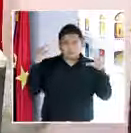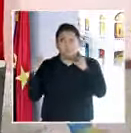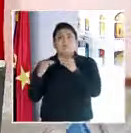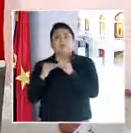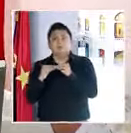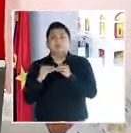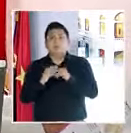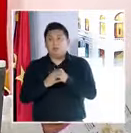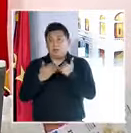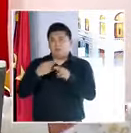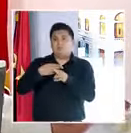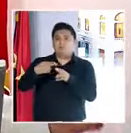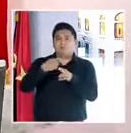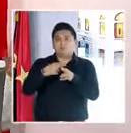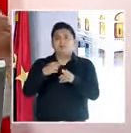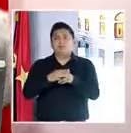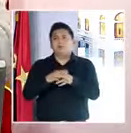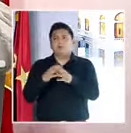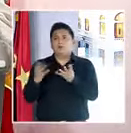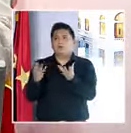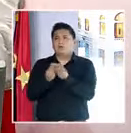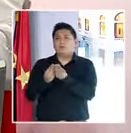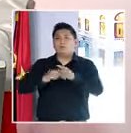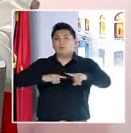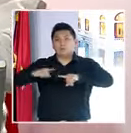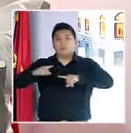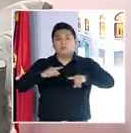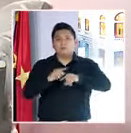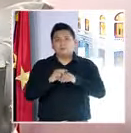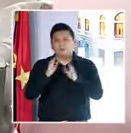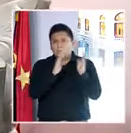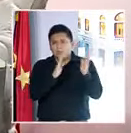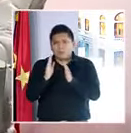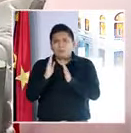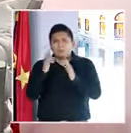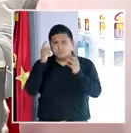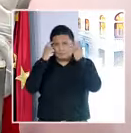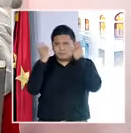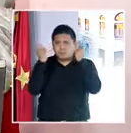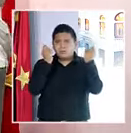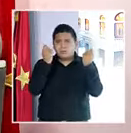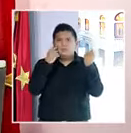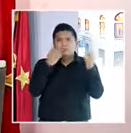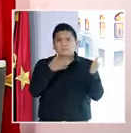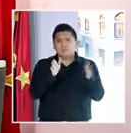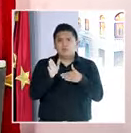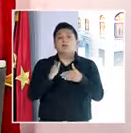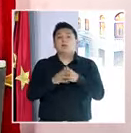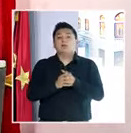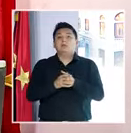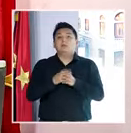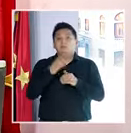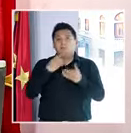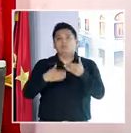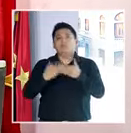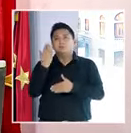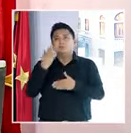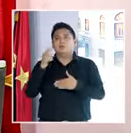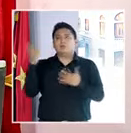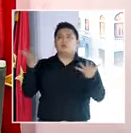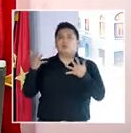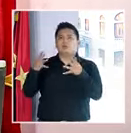los próximos días la Región Administrativa de Planificación abrirá sus puertas en el municipio de